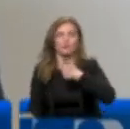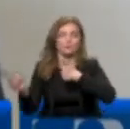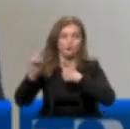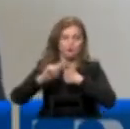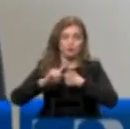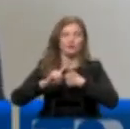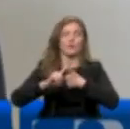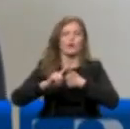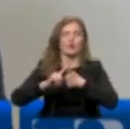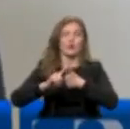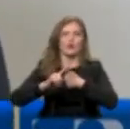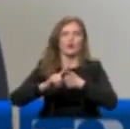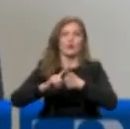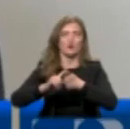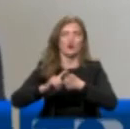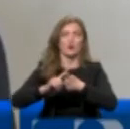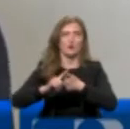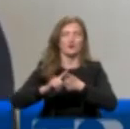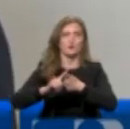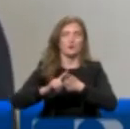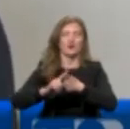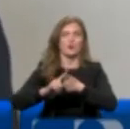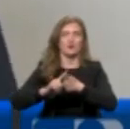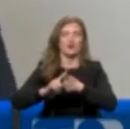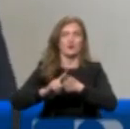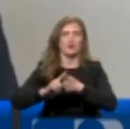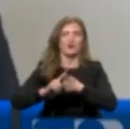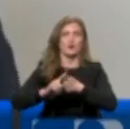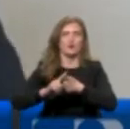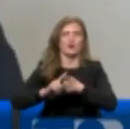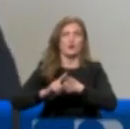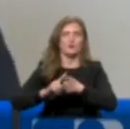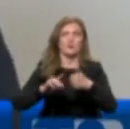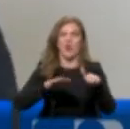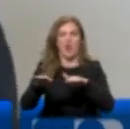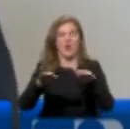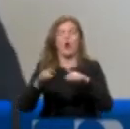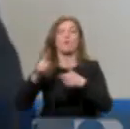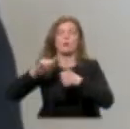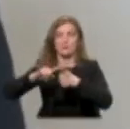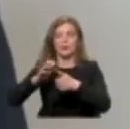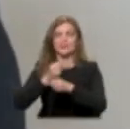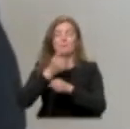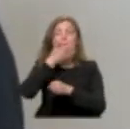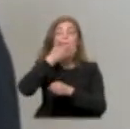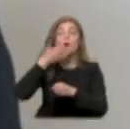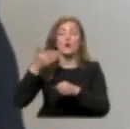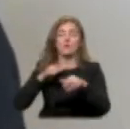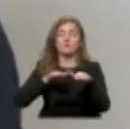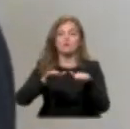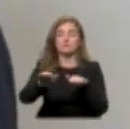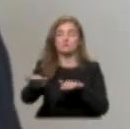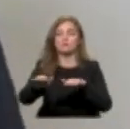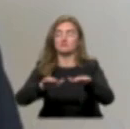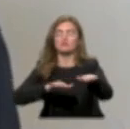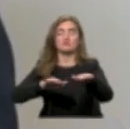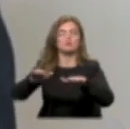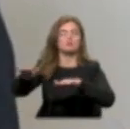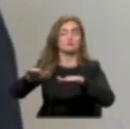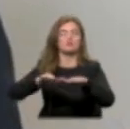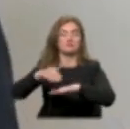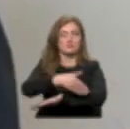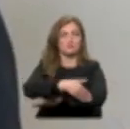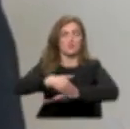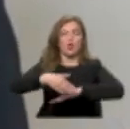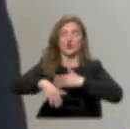otras medidas complementarias para que efectivamente esto no genere caos, como por ejemplo el mejorar los flujos vehiculares en las vías